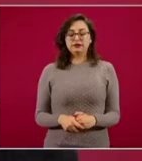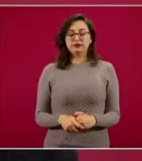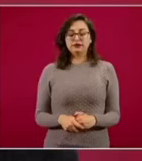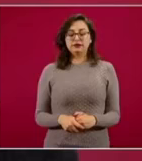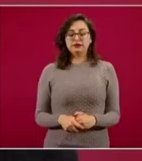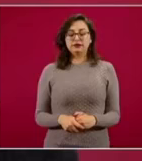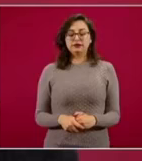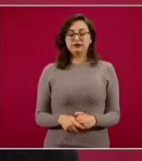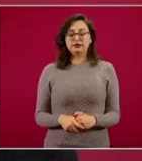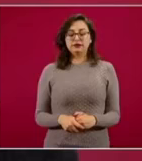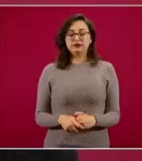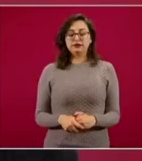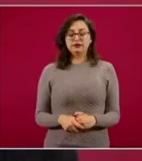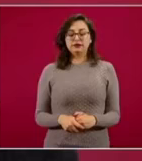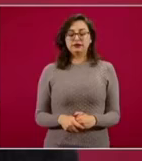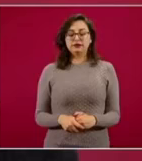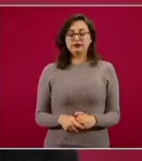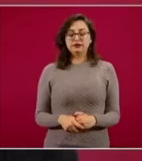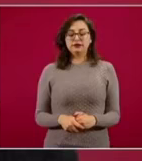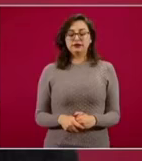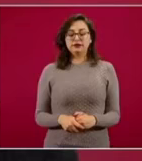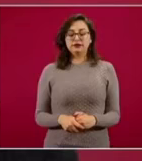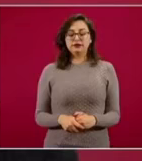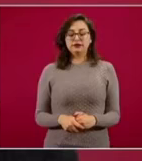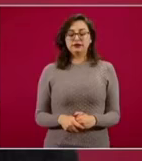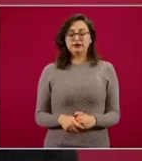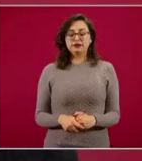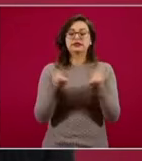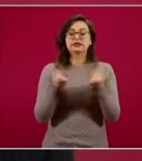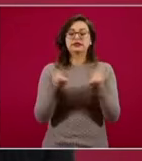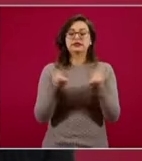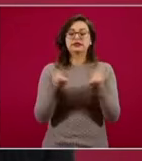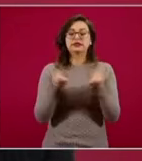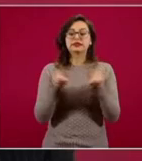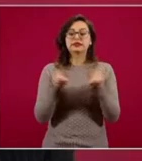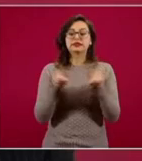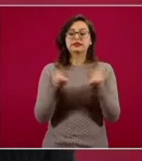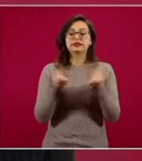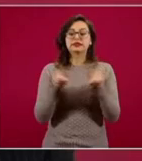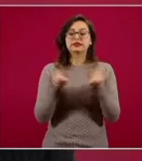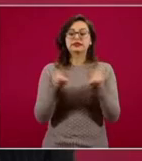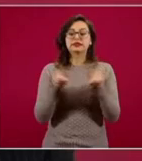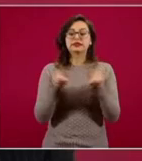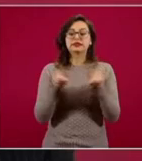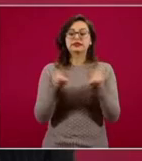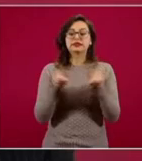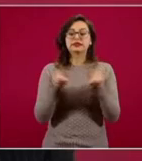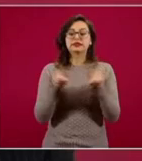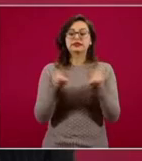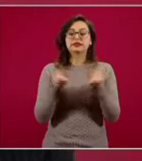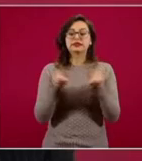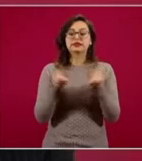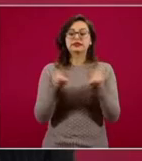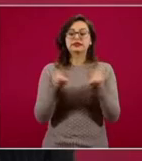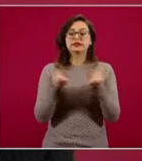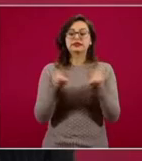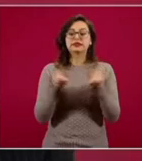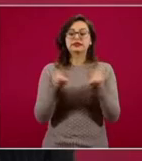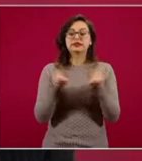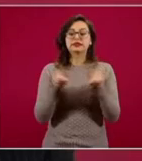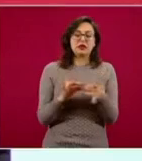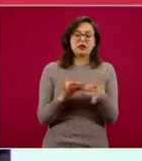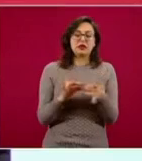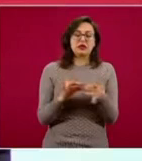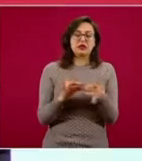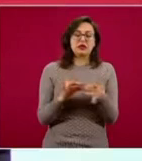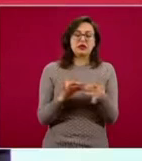hoy vamos a hablar de algunos aspectos que tienen que ver con el impacto final, el impacto más desafortunado de